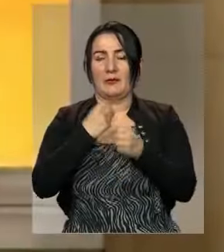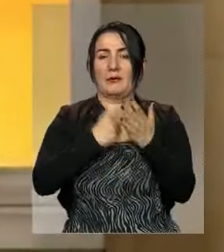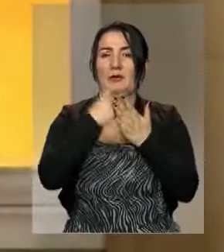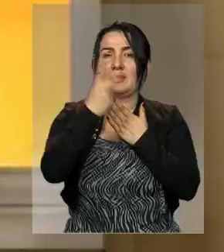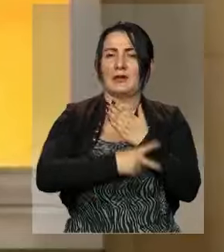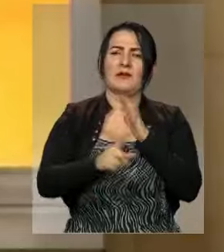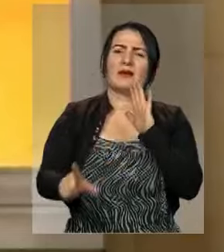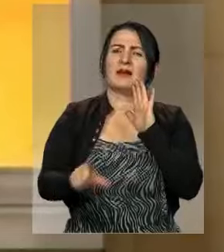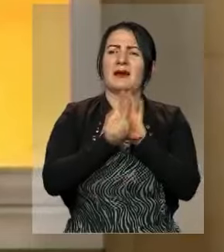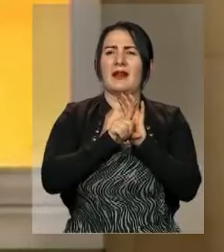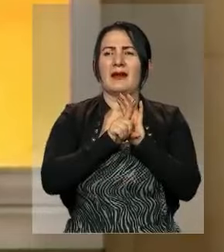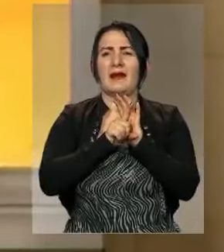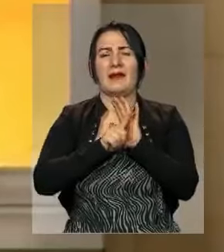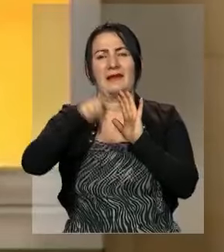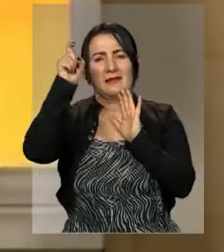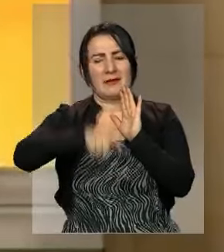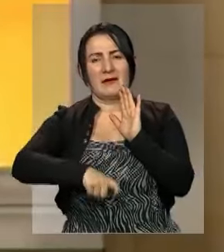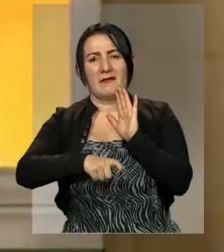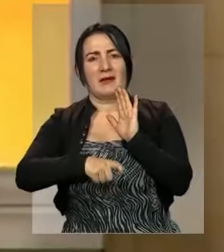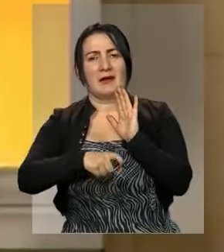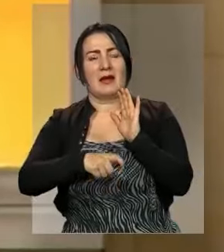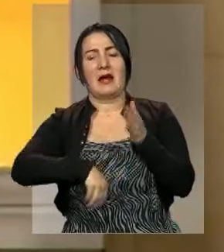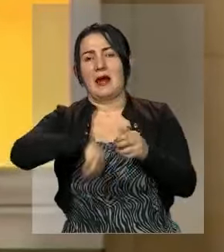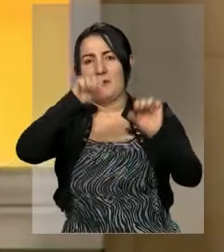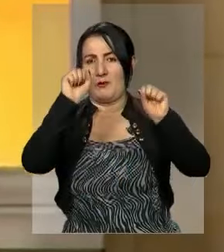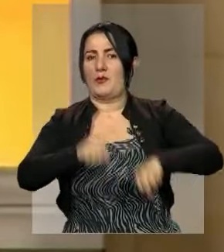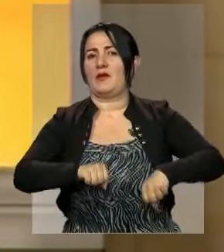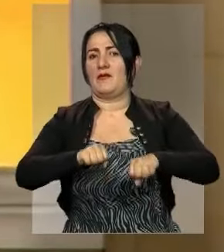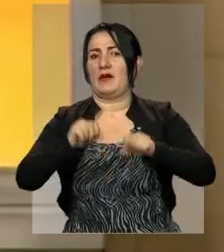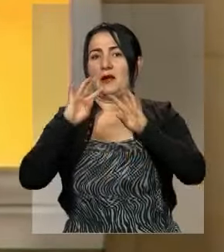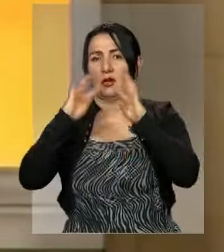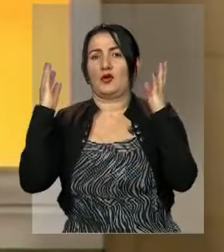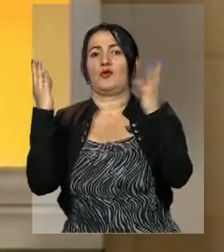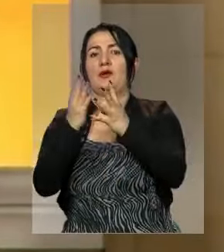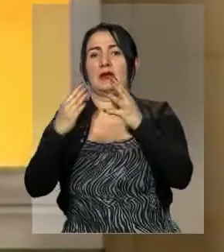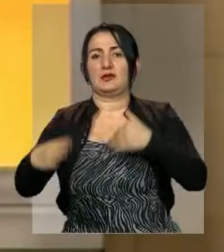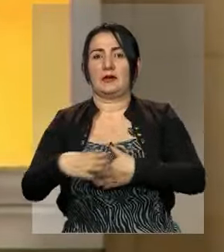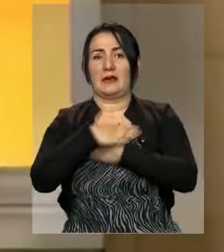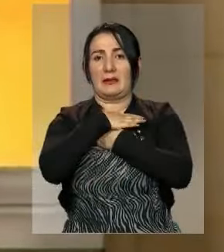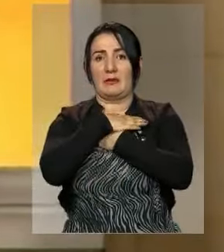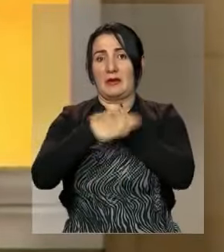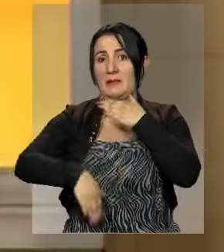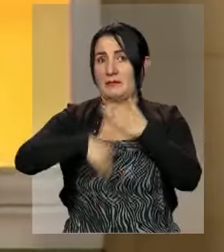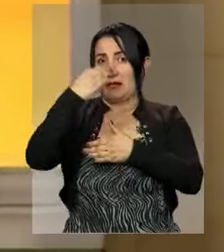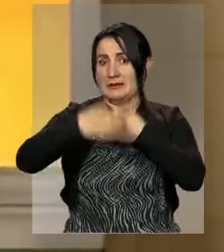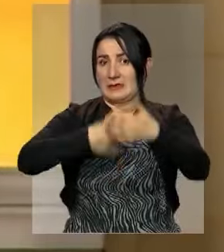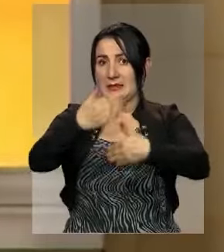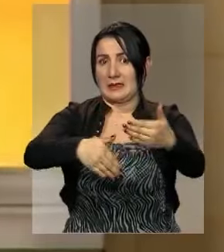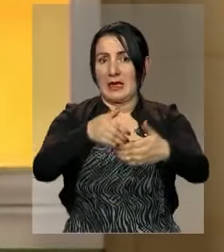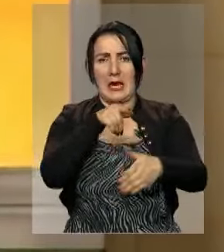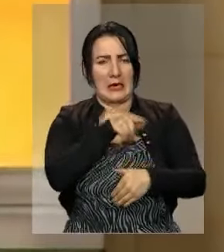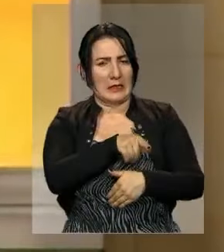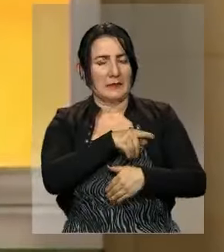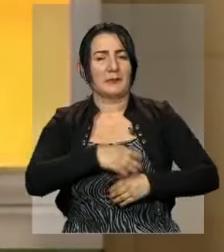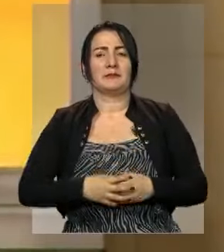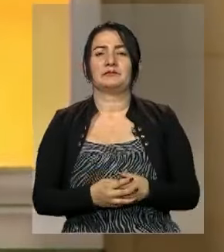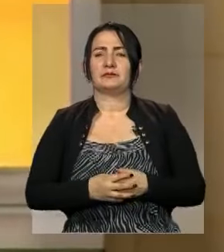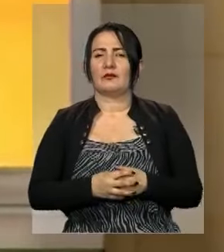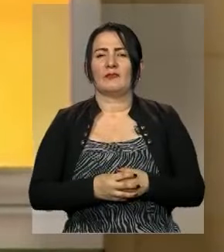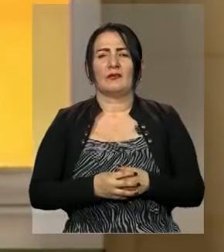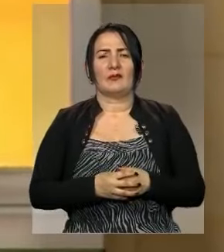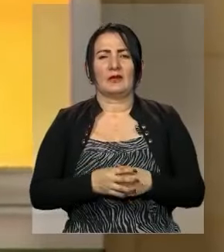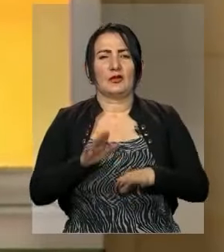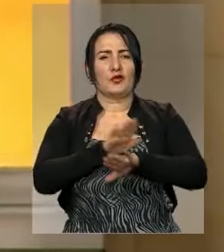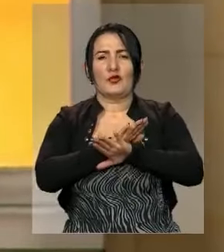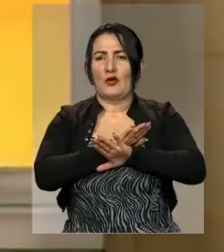ley debe permitir, si se aprueba por el Congreso de la República e inicia su trámite allí, que